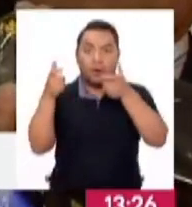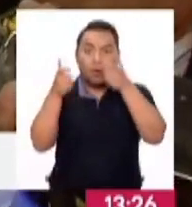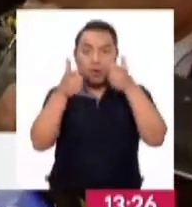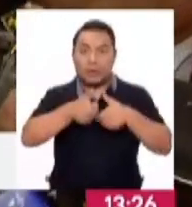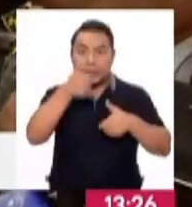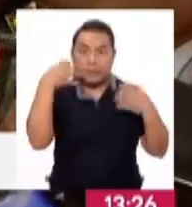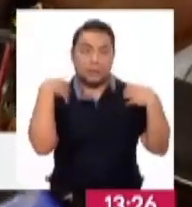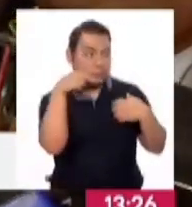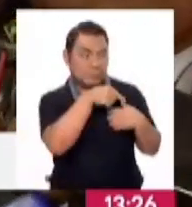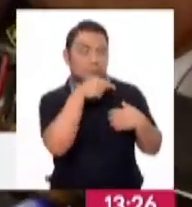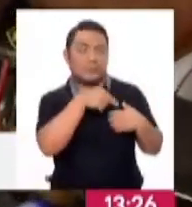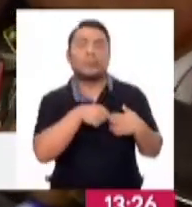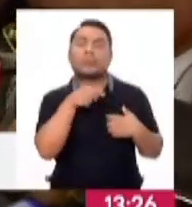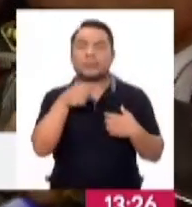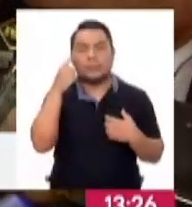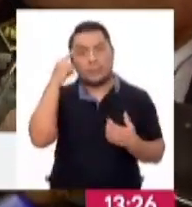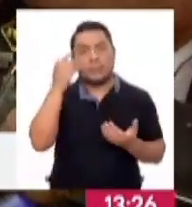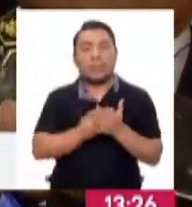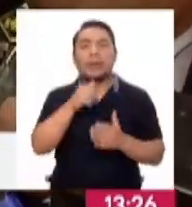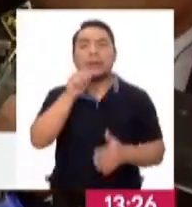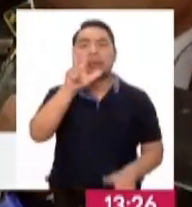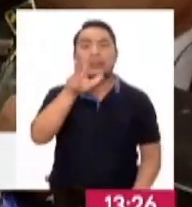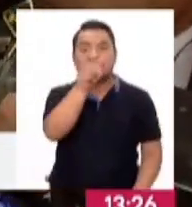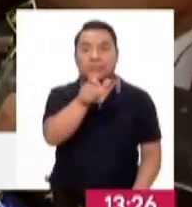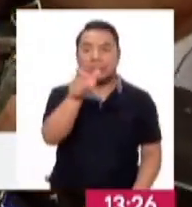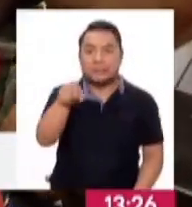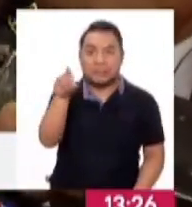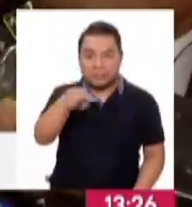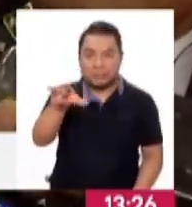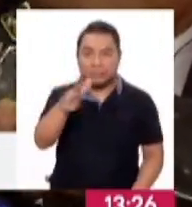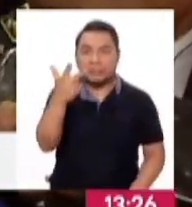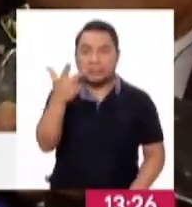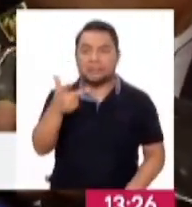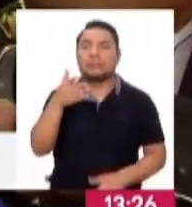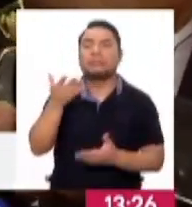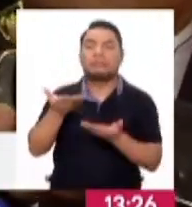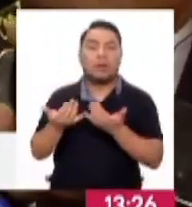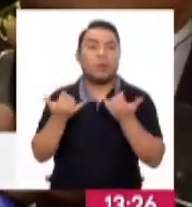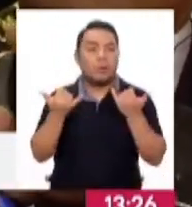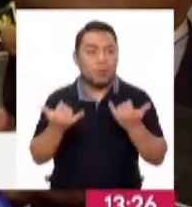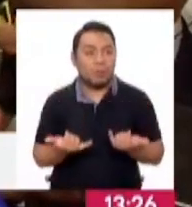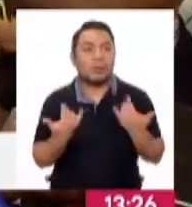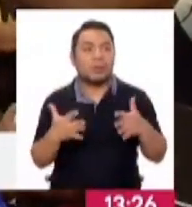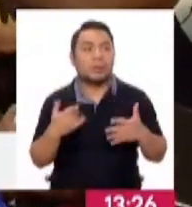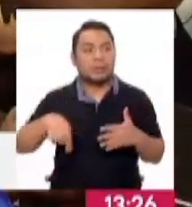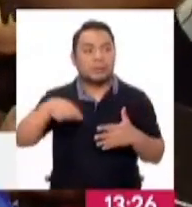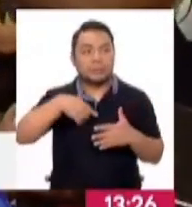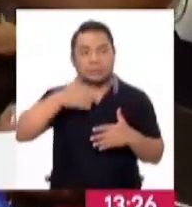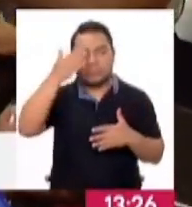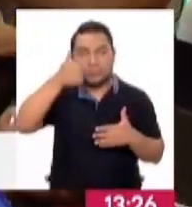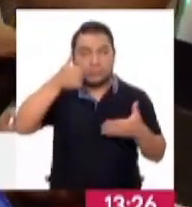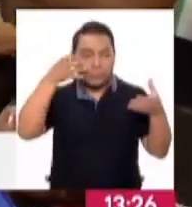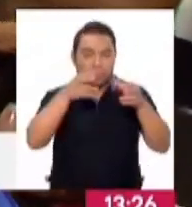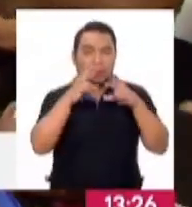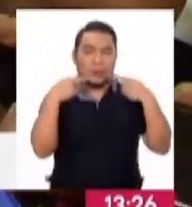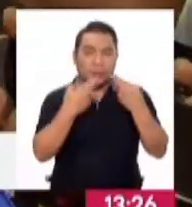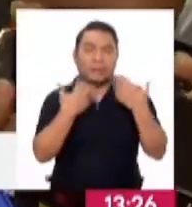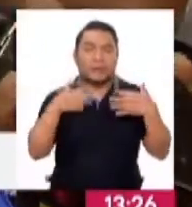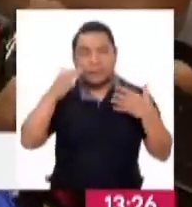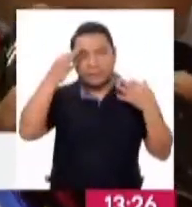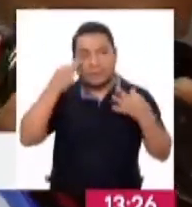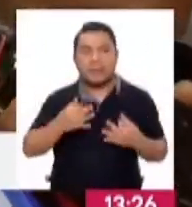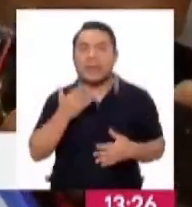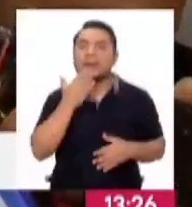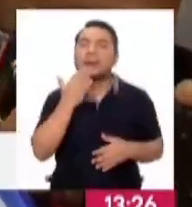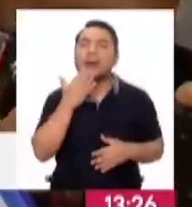a los tres candidatos. El día de hoy nosotros tenemos mesa directiva y ya tenemos definida cuál va a